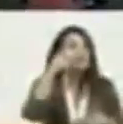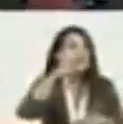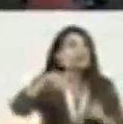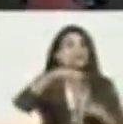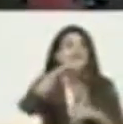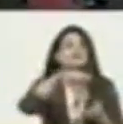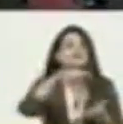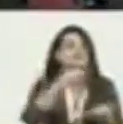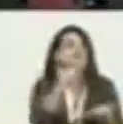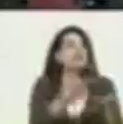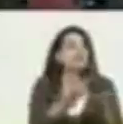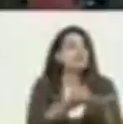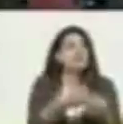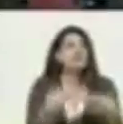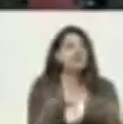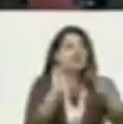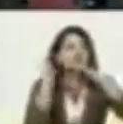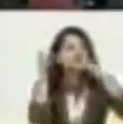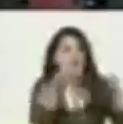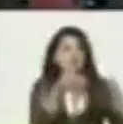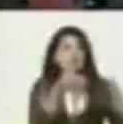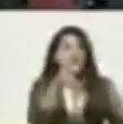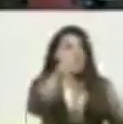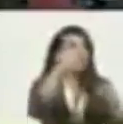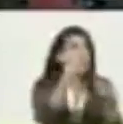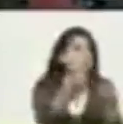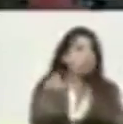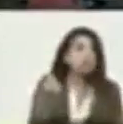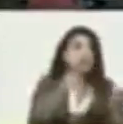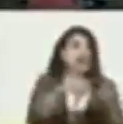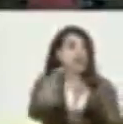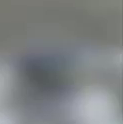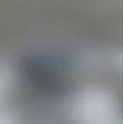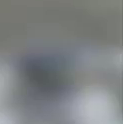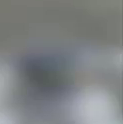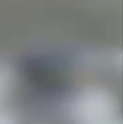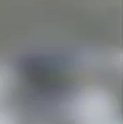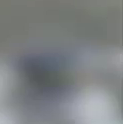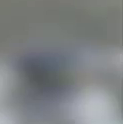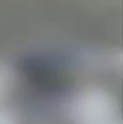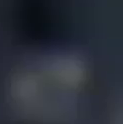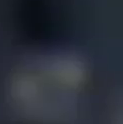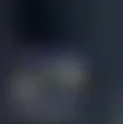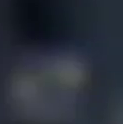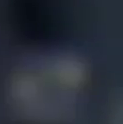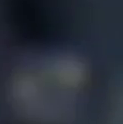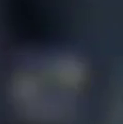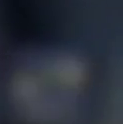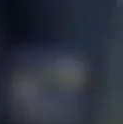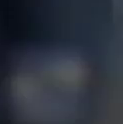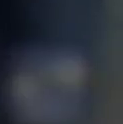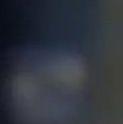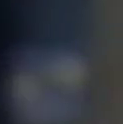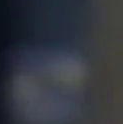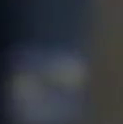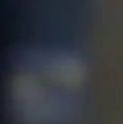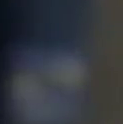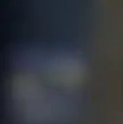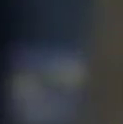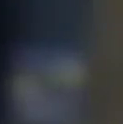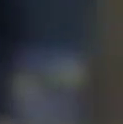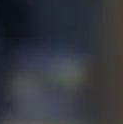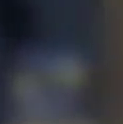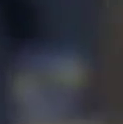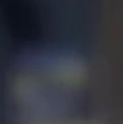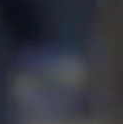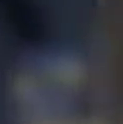desaparecidos. Atienda la violencia. Atienda el narcotráfico. ¡Deja eso! Y no te